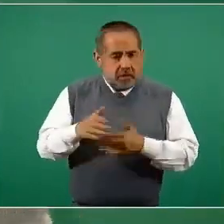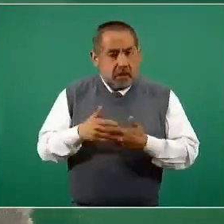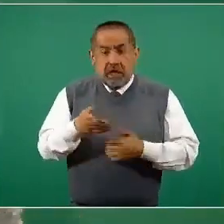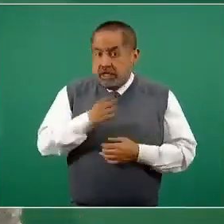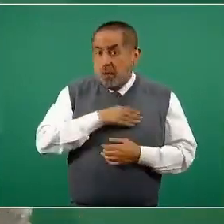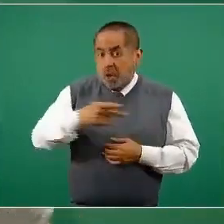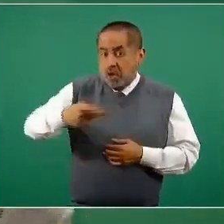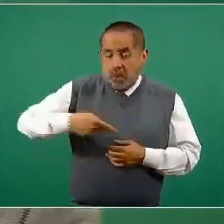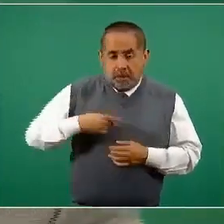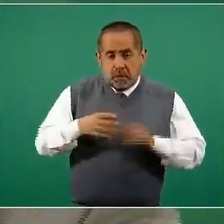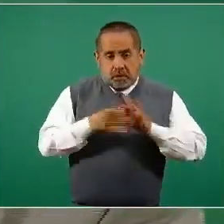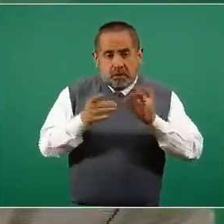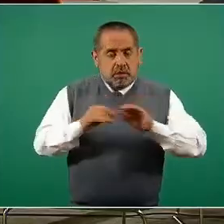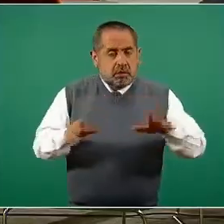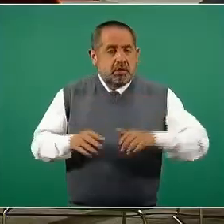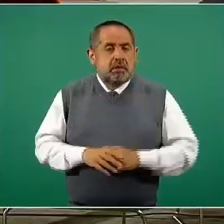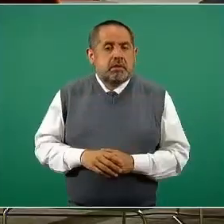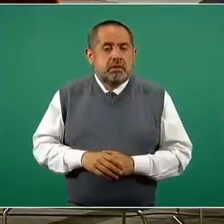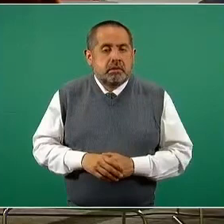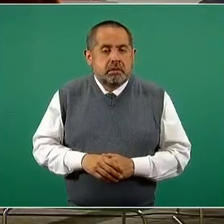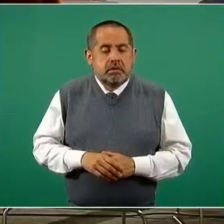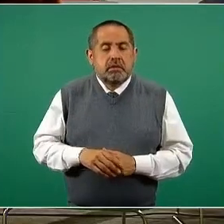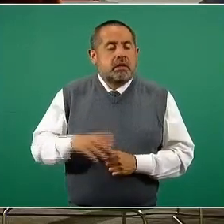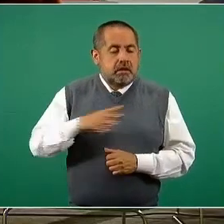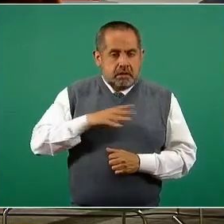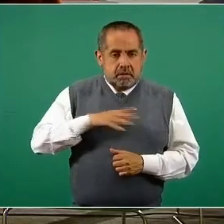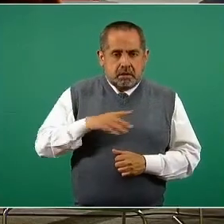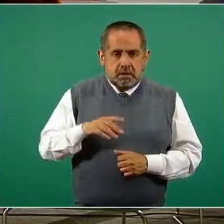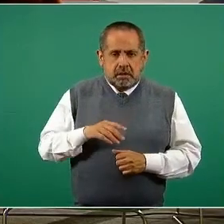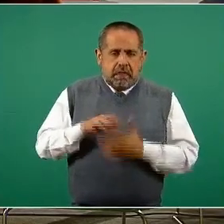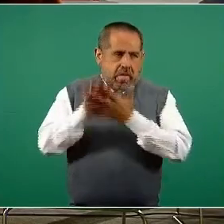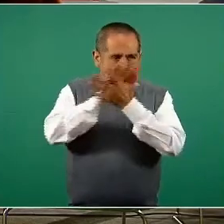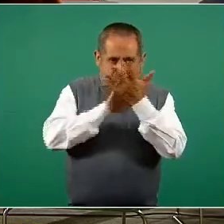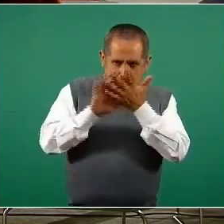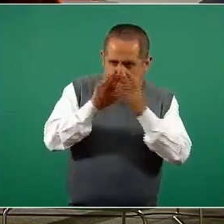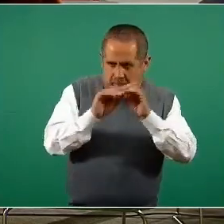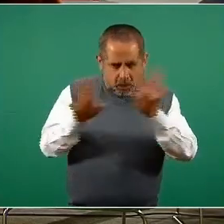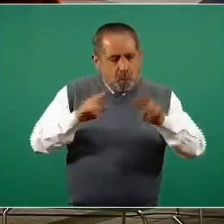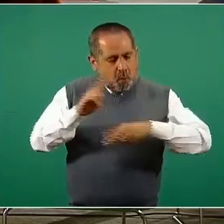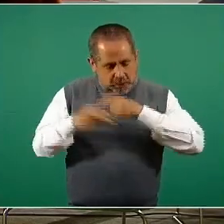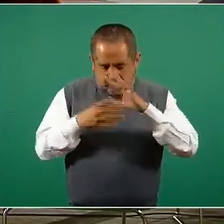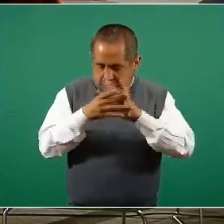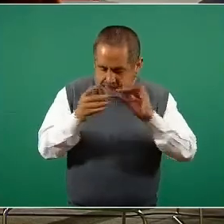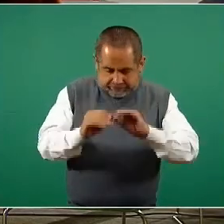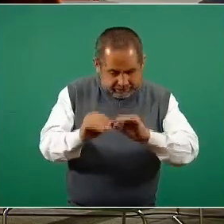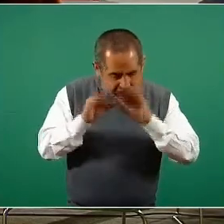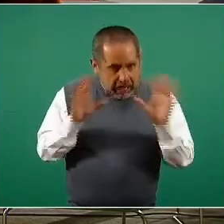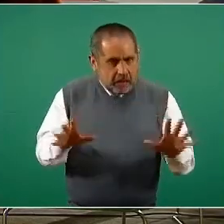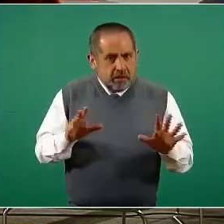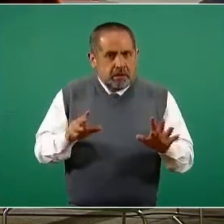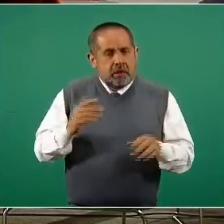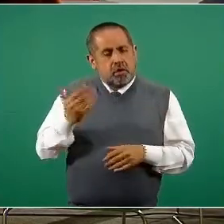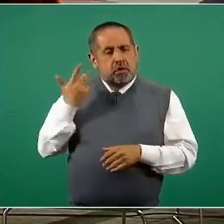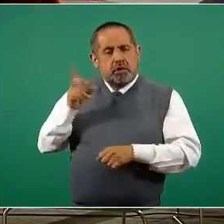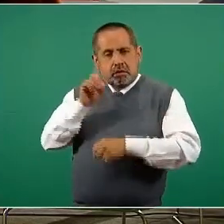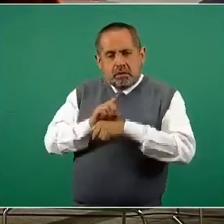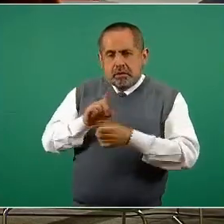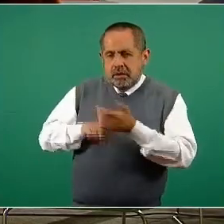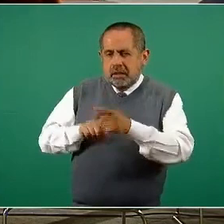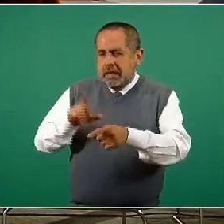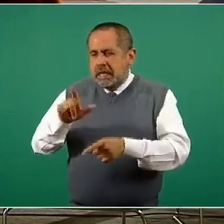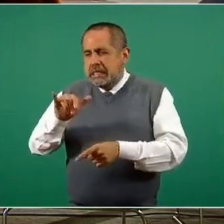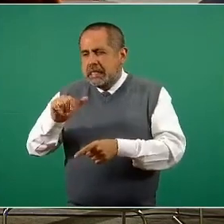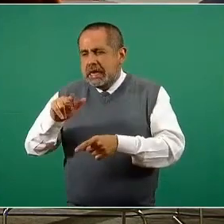qué bueno que lo menciona Otilia. Tenemos claroscuros, y lo voy a comentar, y tiene que ver con lo que el otro día decía